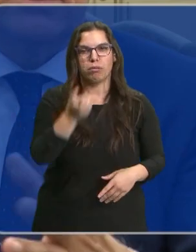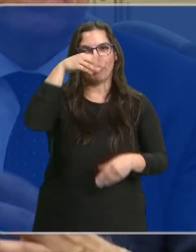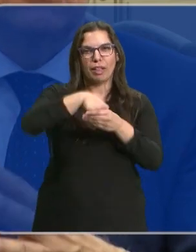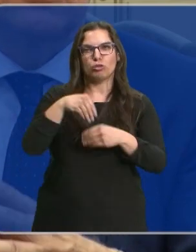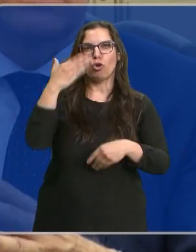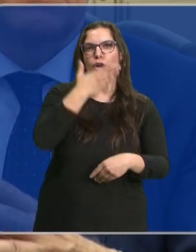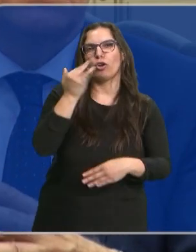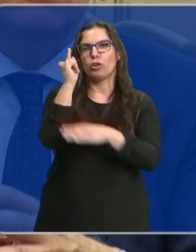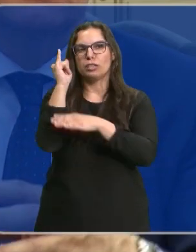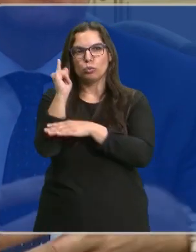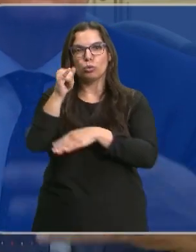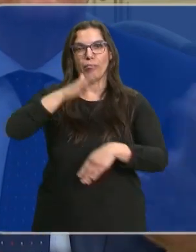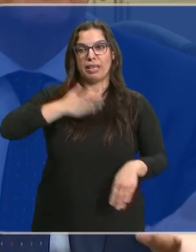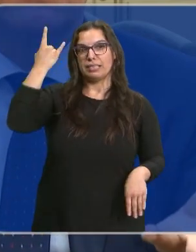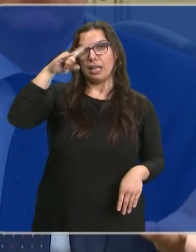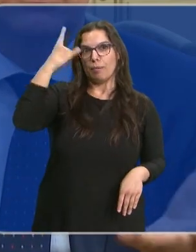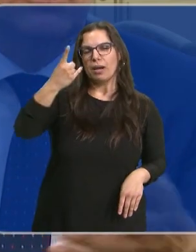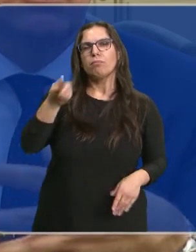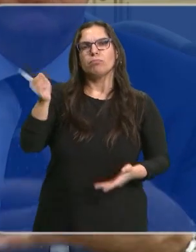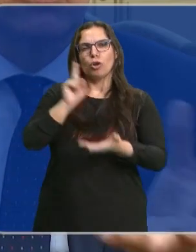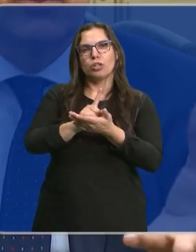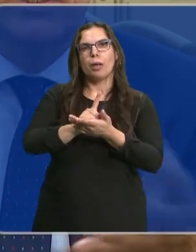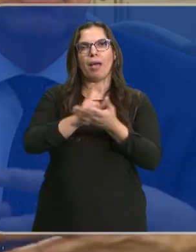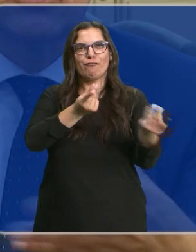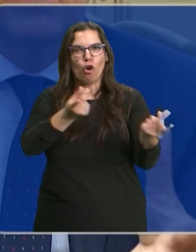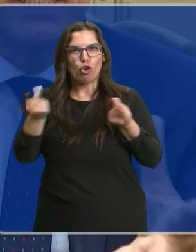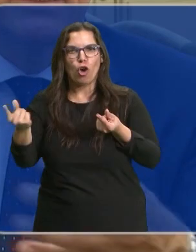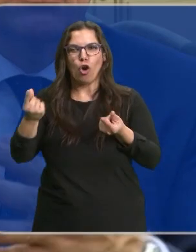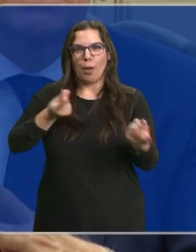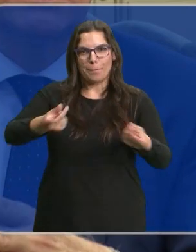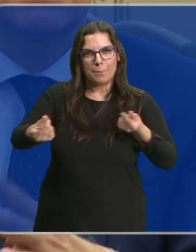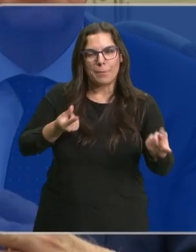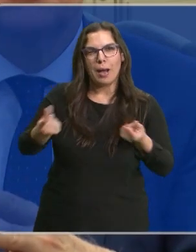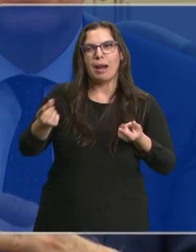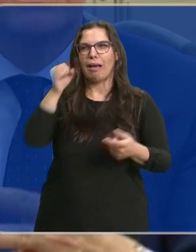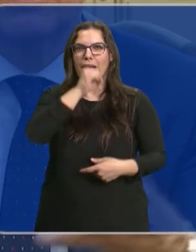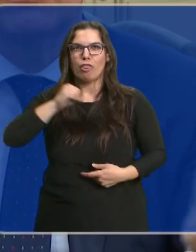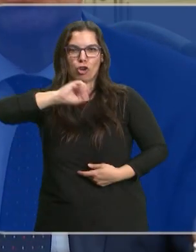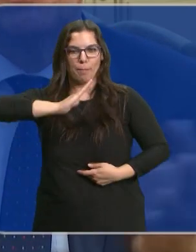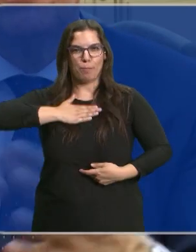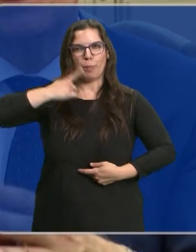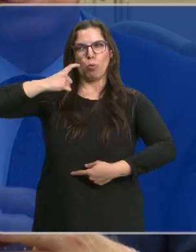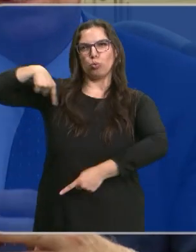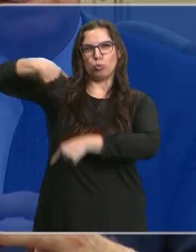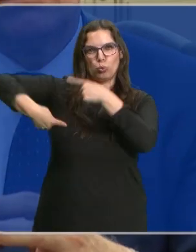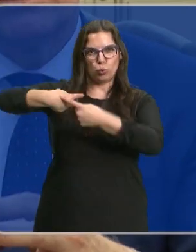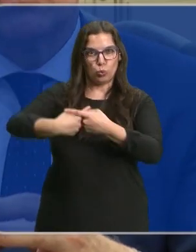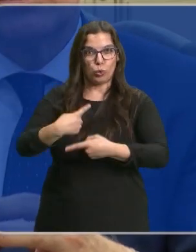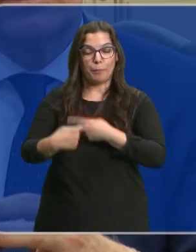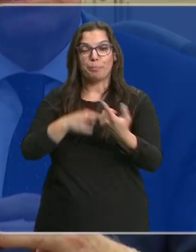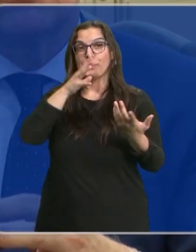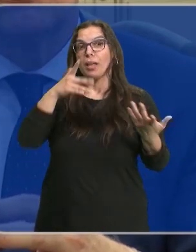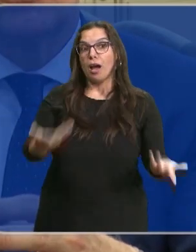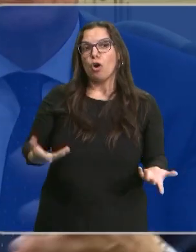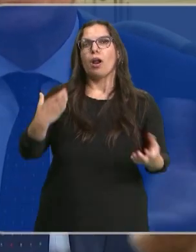colegios y en los institutos salmantinos están recuperando nuestro folclore, nuestros bailes, nuestras canciones. Ahora cuando se va en una